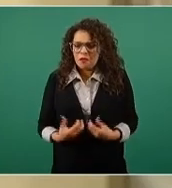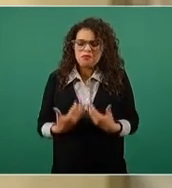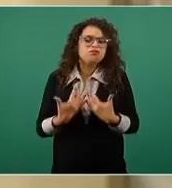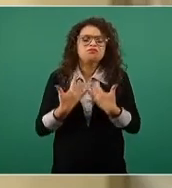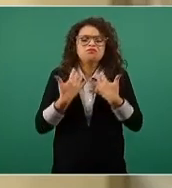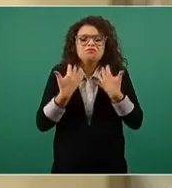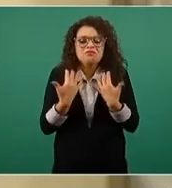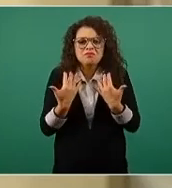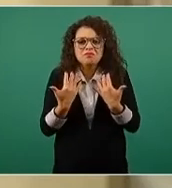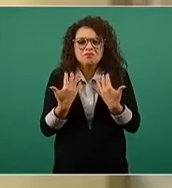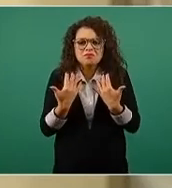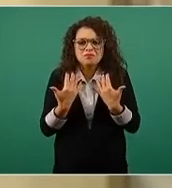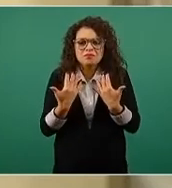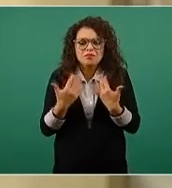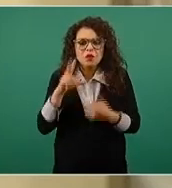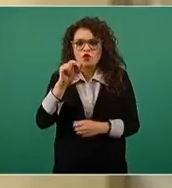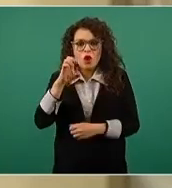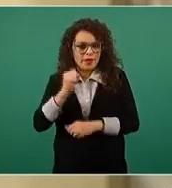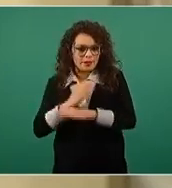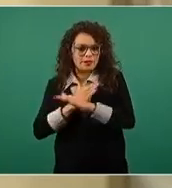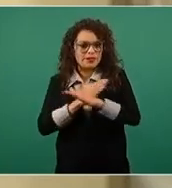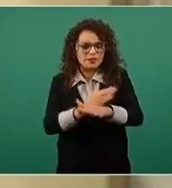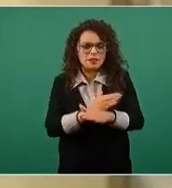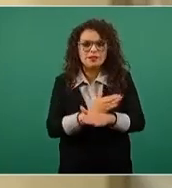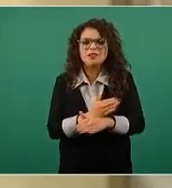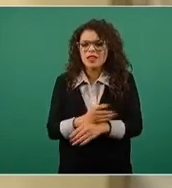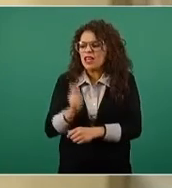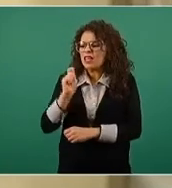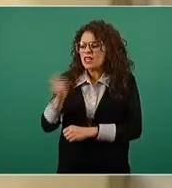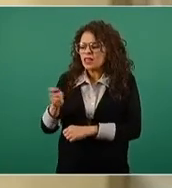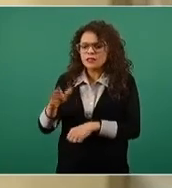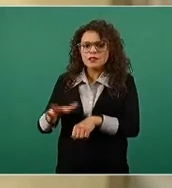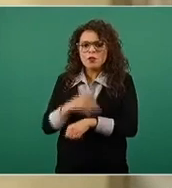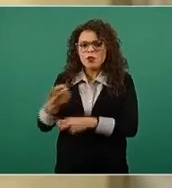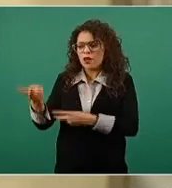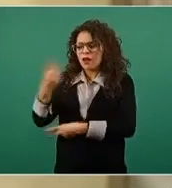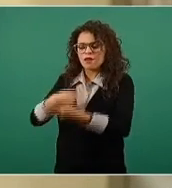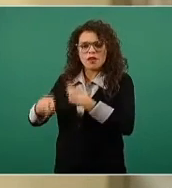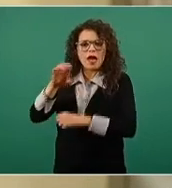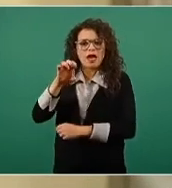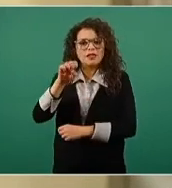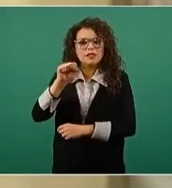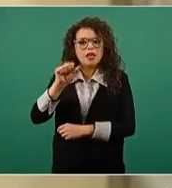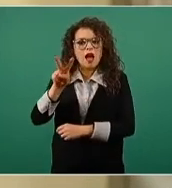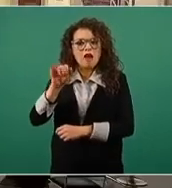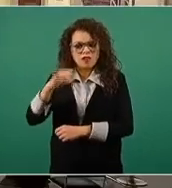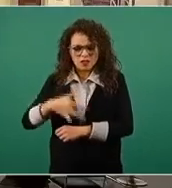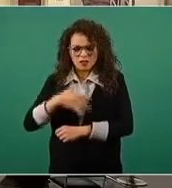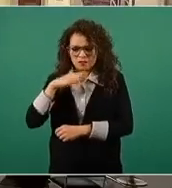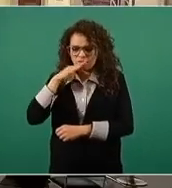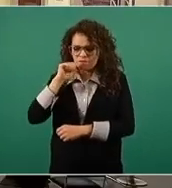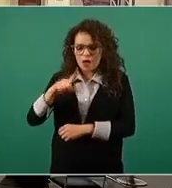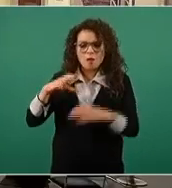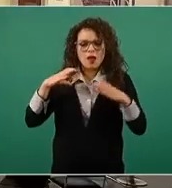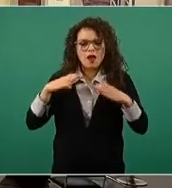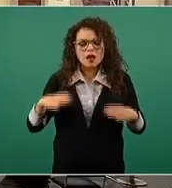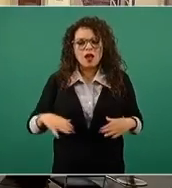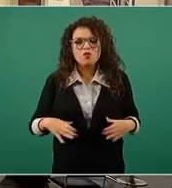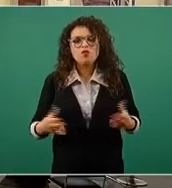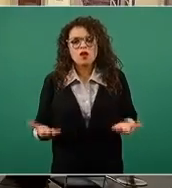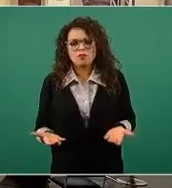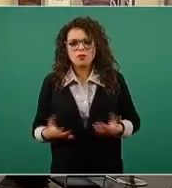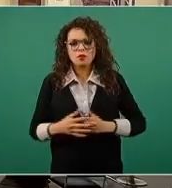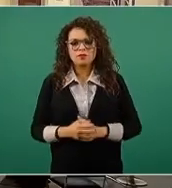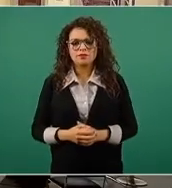manera si no es inmunidad? ¿Qué es lo que provoca un ESAVI en un cuerpo humano? Cómo no,